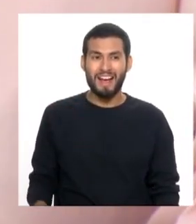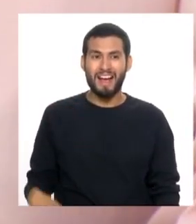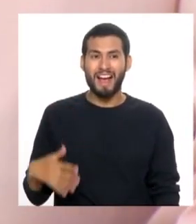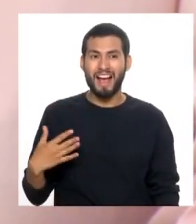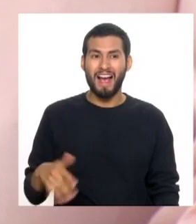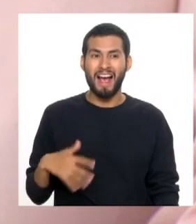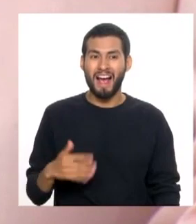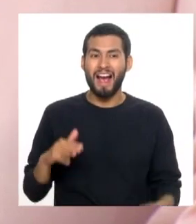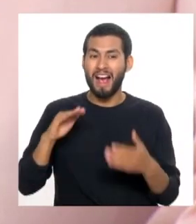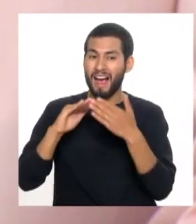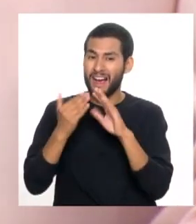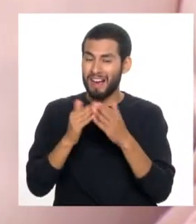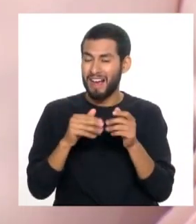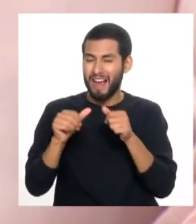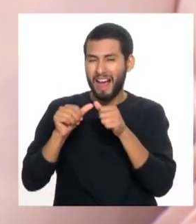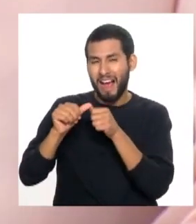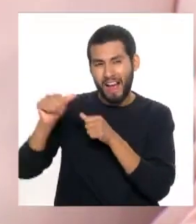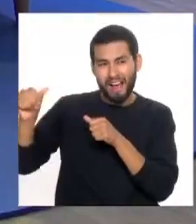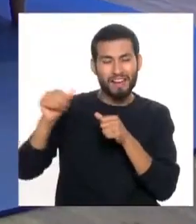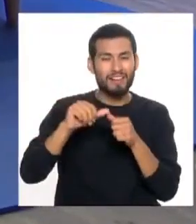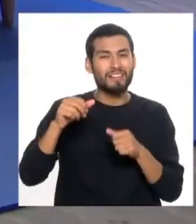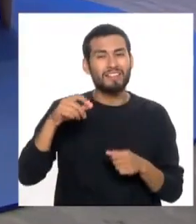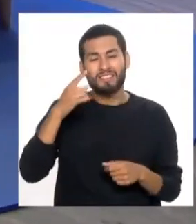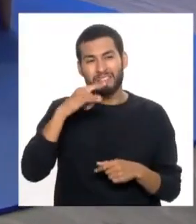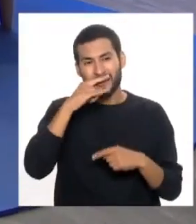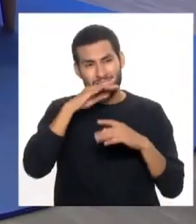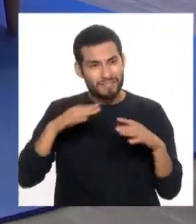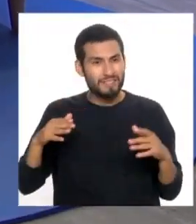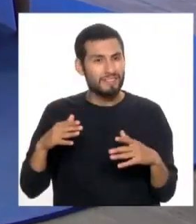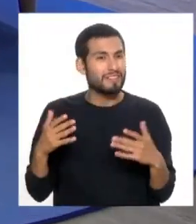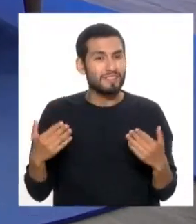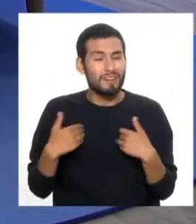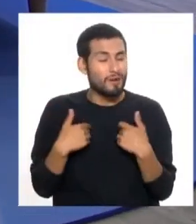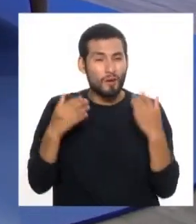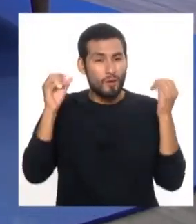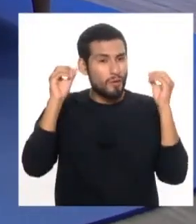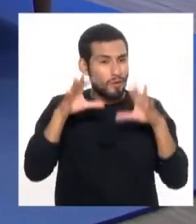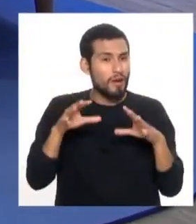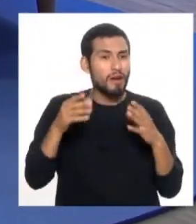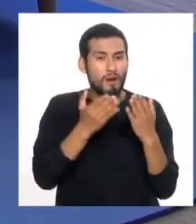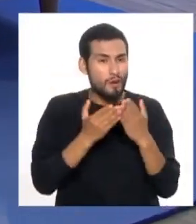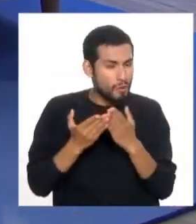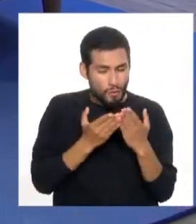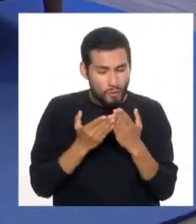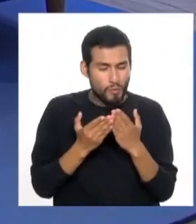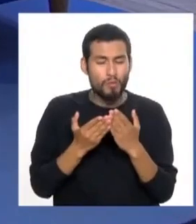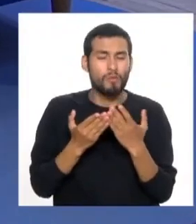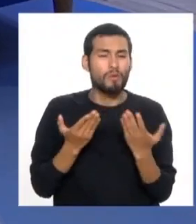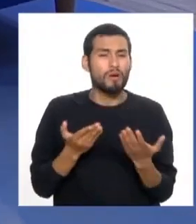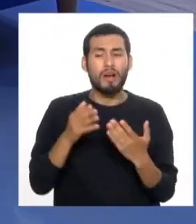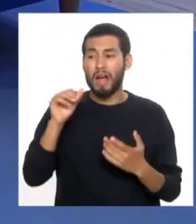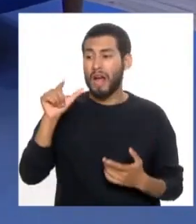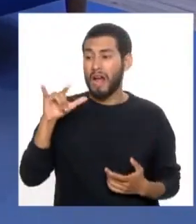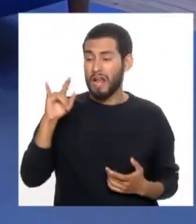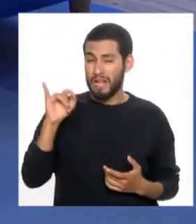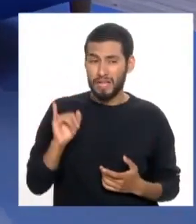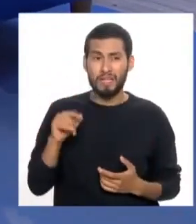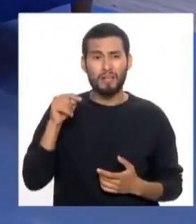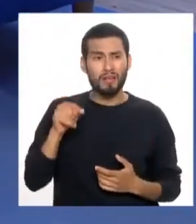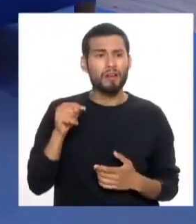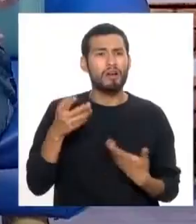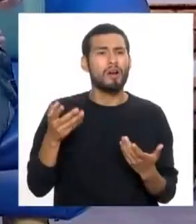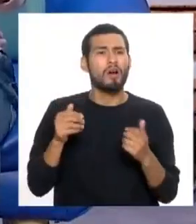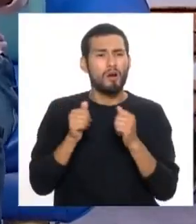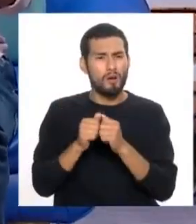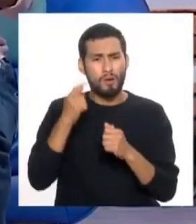En una comunidad alejada donde los niños no tienen luz para estudiar y Alinti es esta